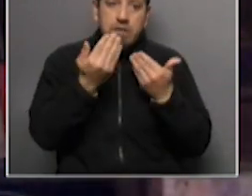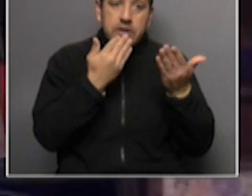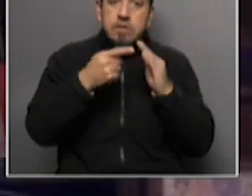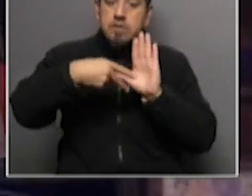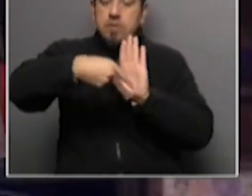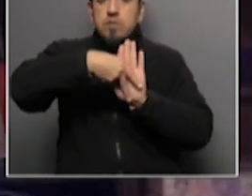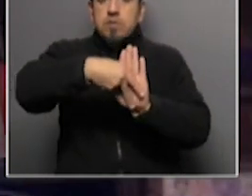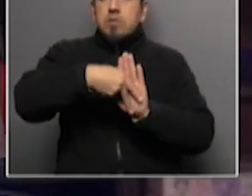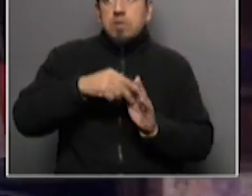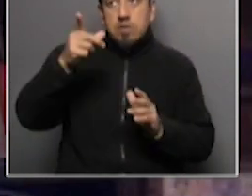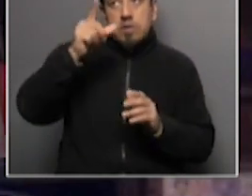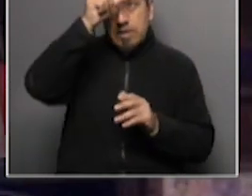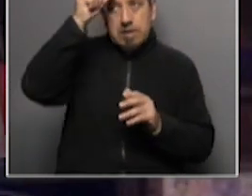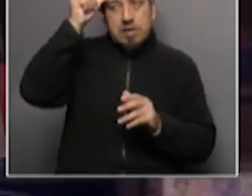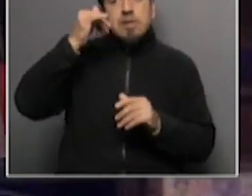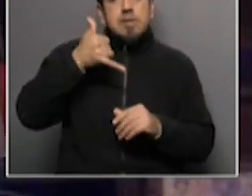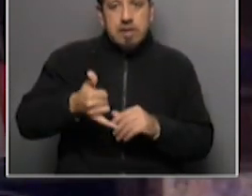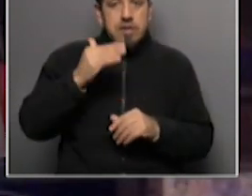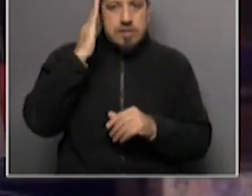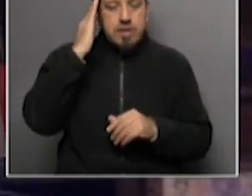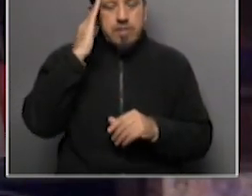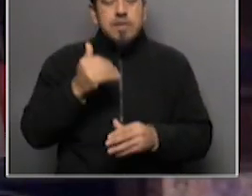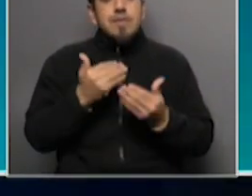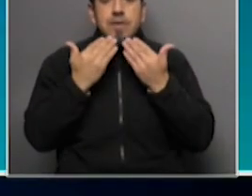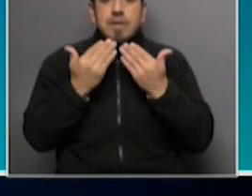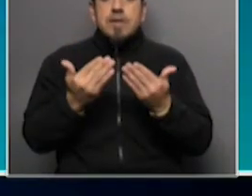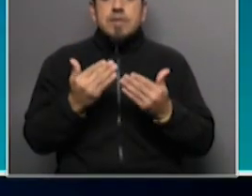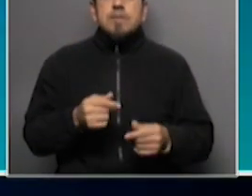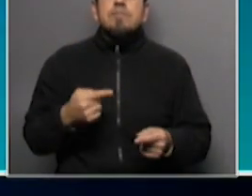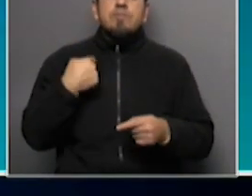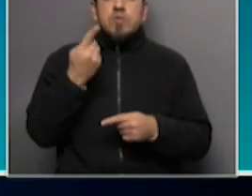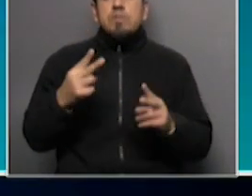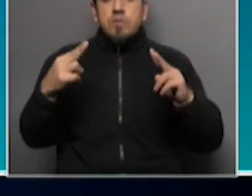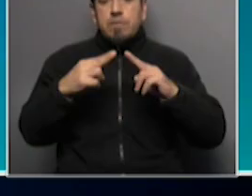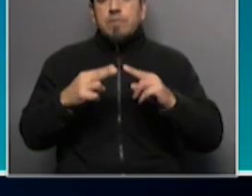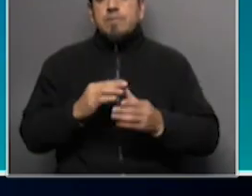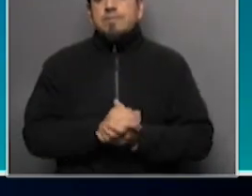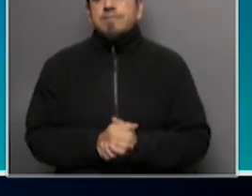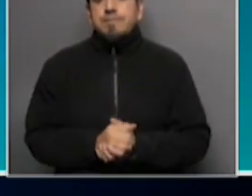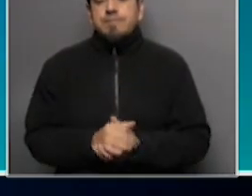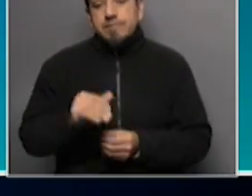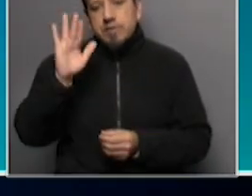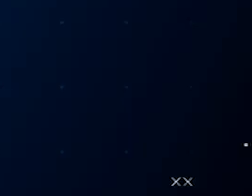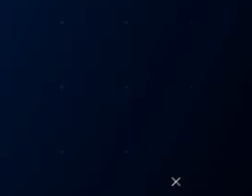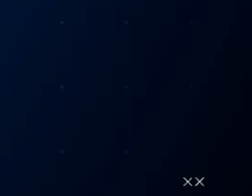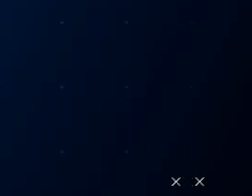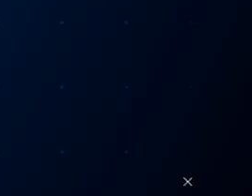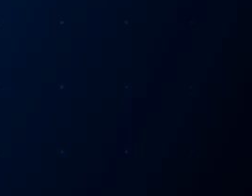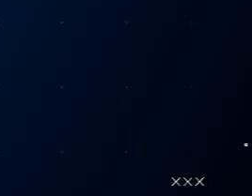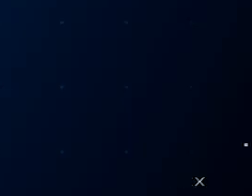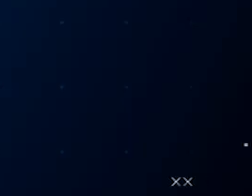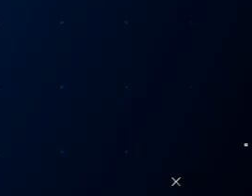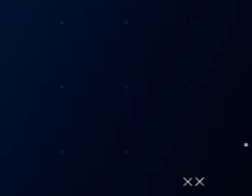normativo. El presidente debería estar informado. Gracias, Daniel, por la columna de hoy. Hasta la próxima. Gracias, Martín. Saludos a todos.